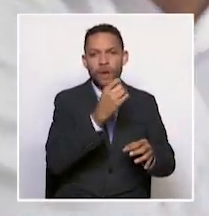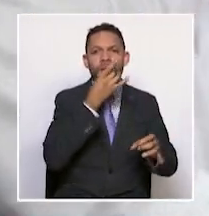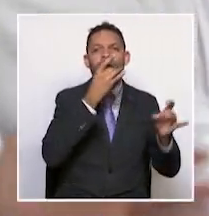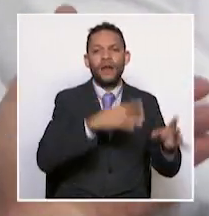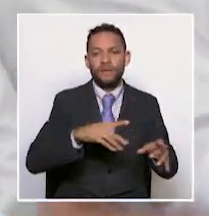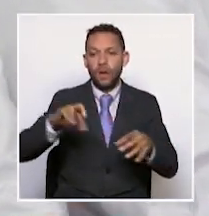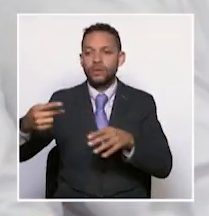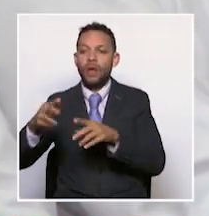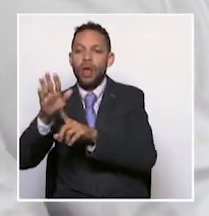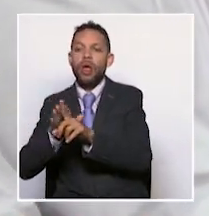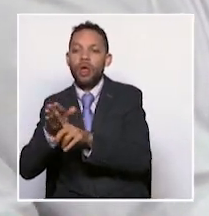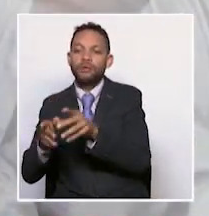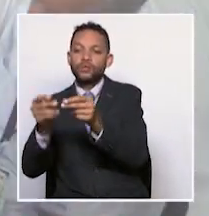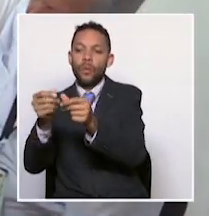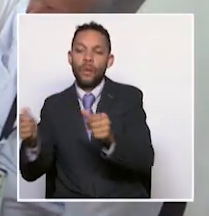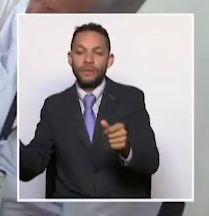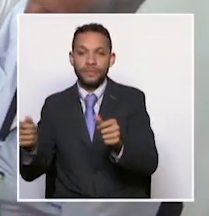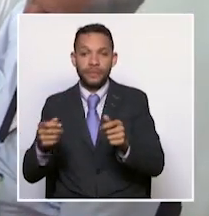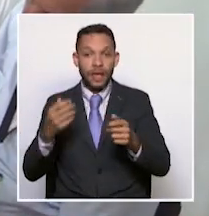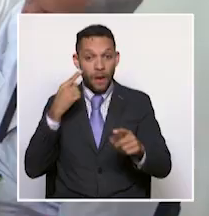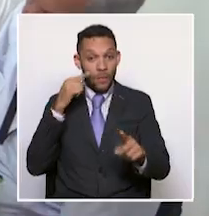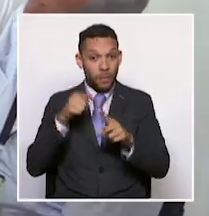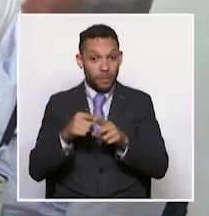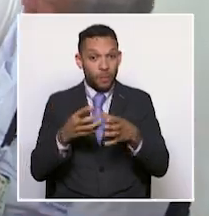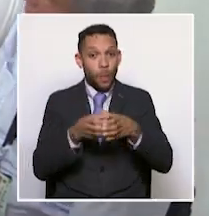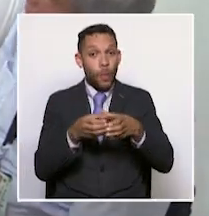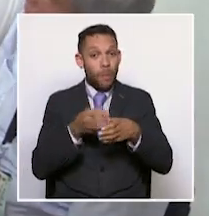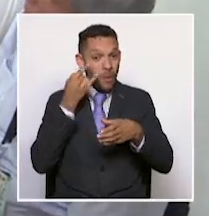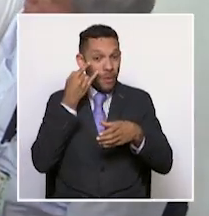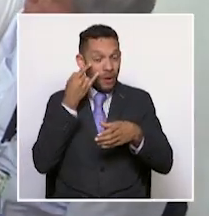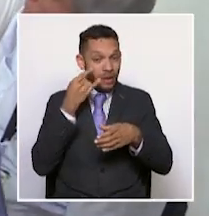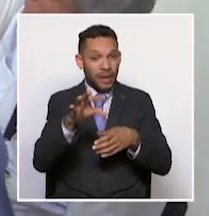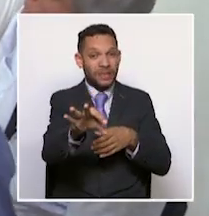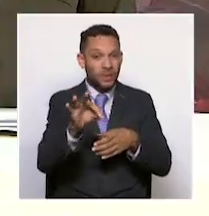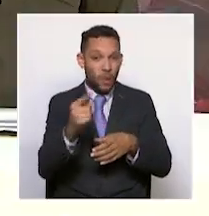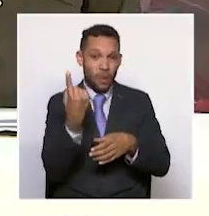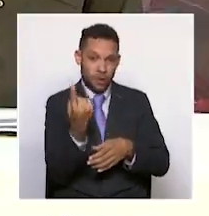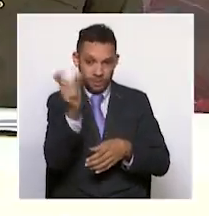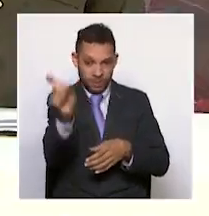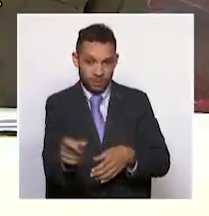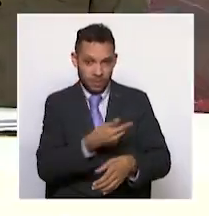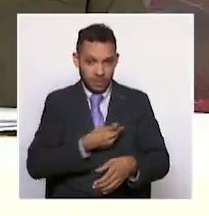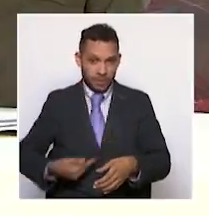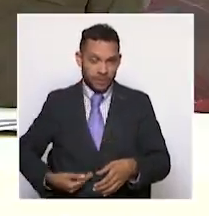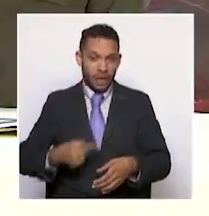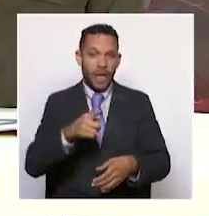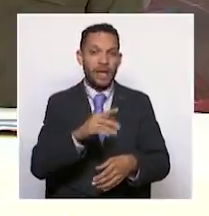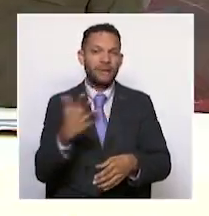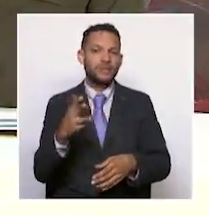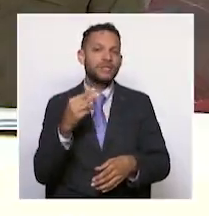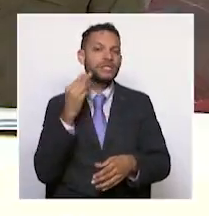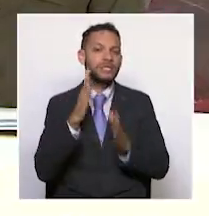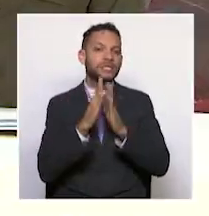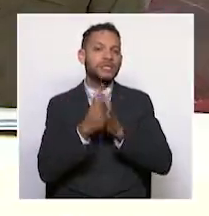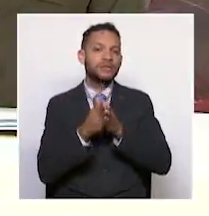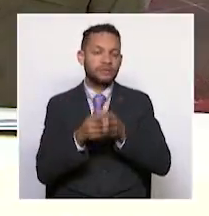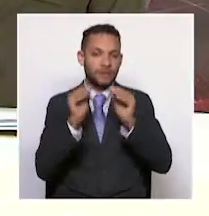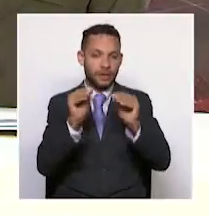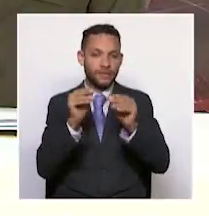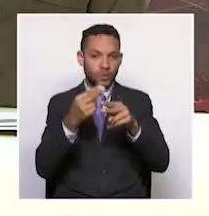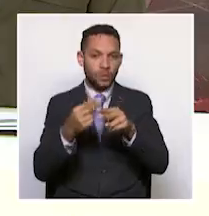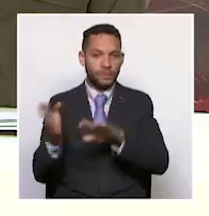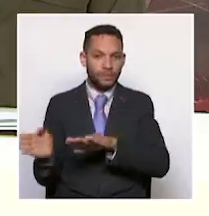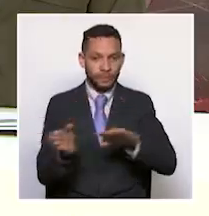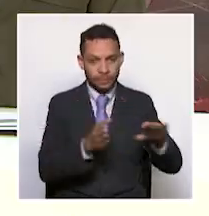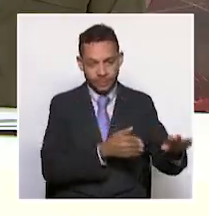estaría conociendo el nombre del candidato único del Centro Democrático a la presidencia de la República. 8:49 minutos, no olvides seguirnos a través de nuestras